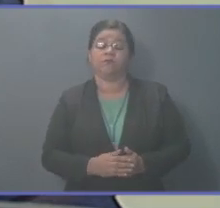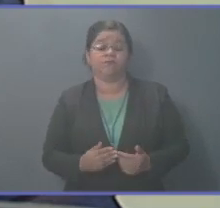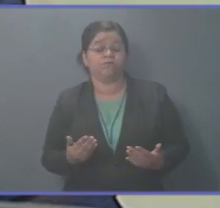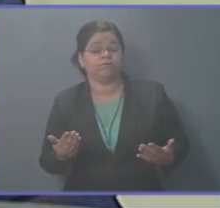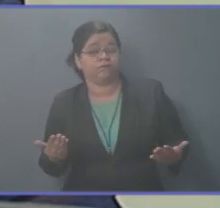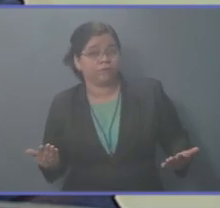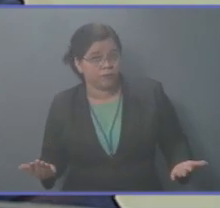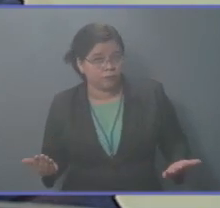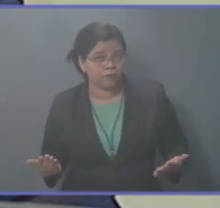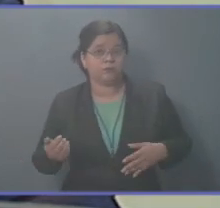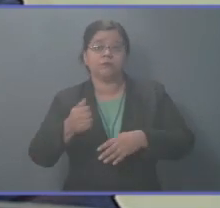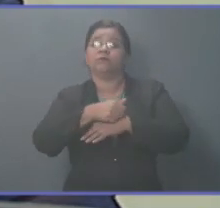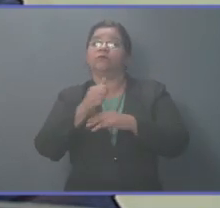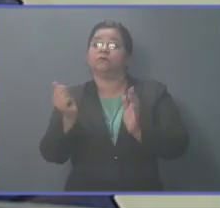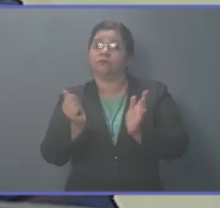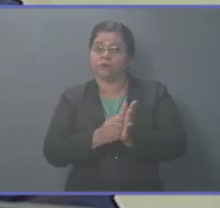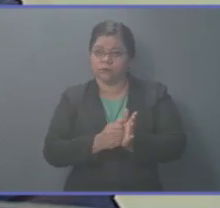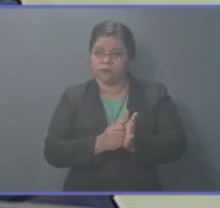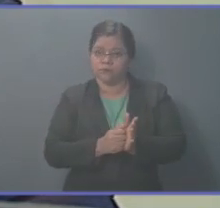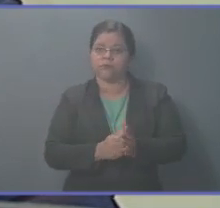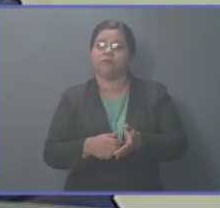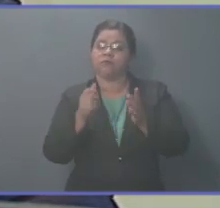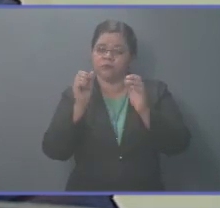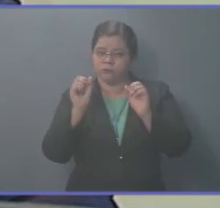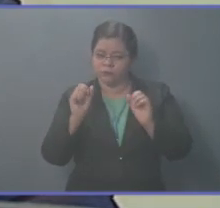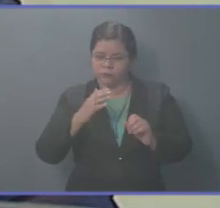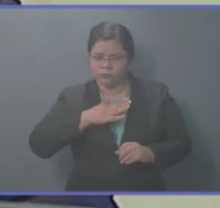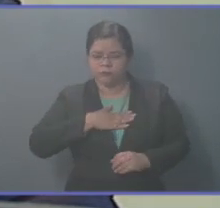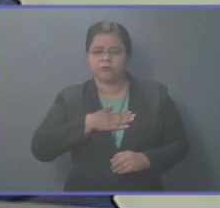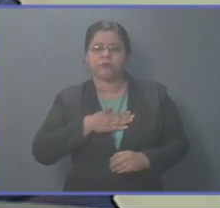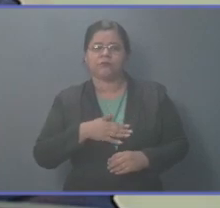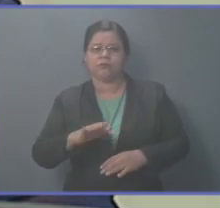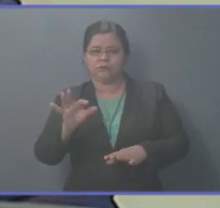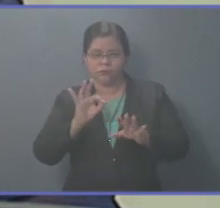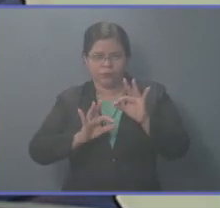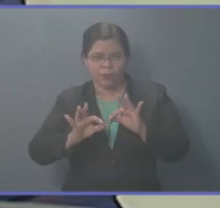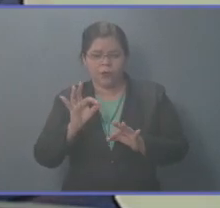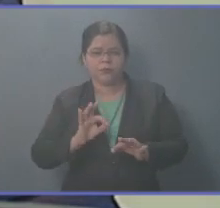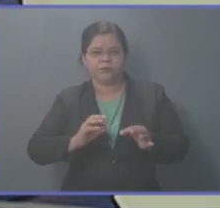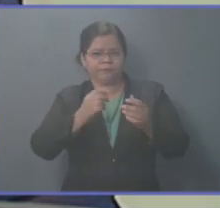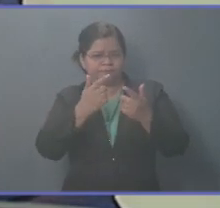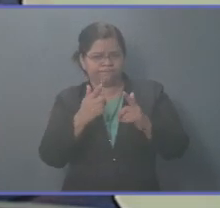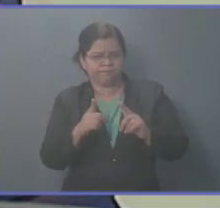caso, la Asamblea Legislativa posee margen de acción estructural.